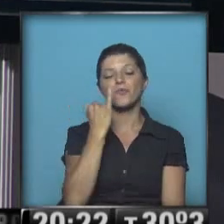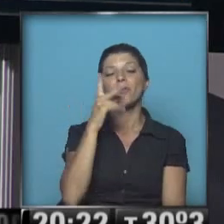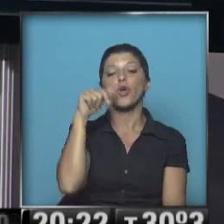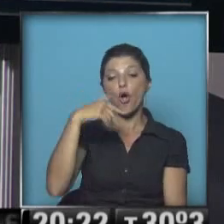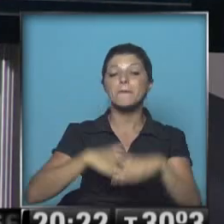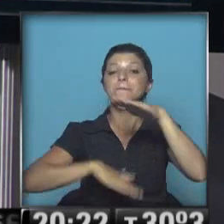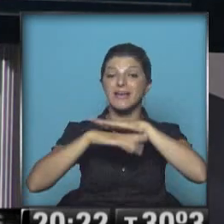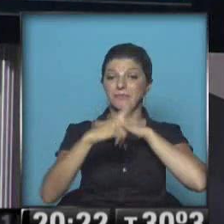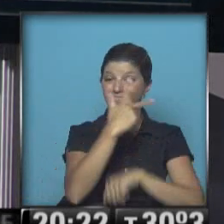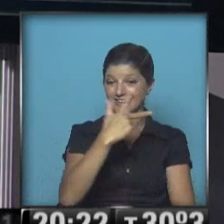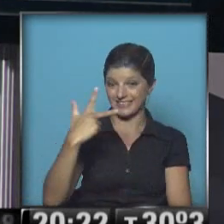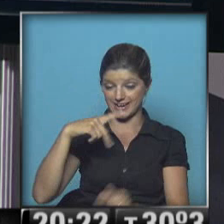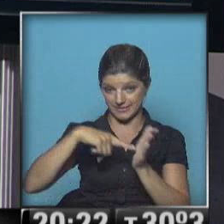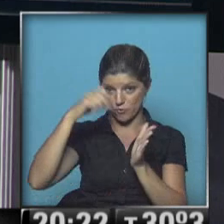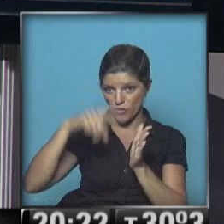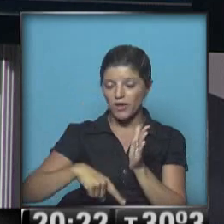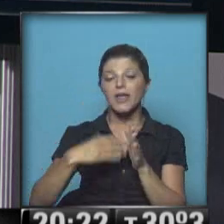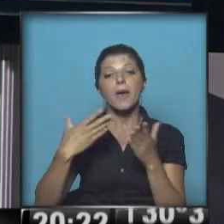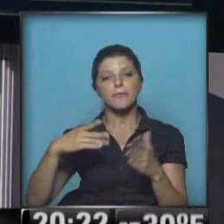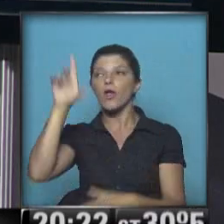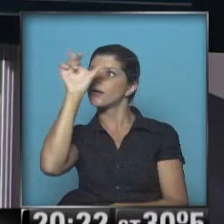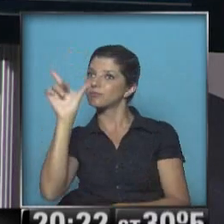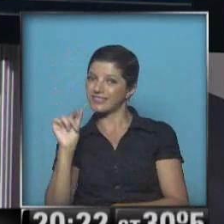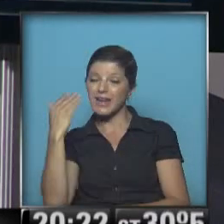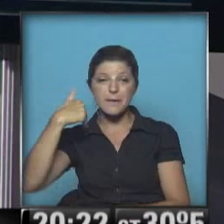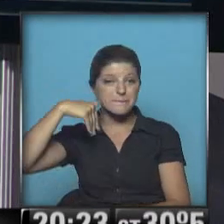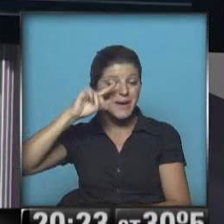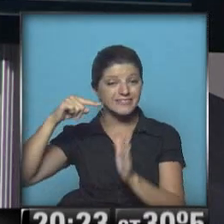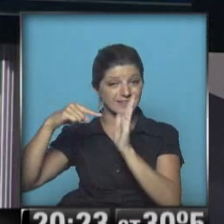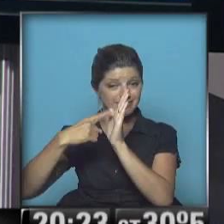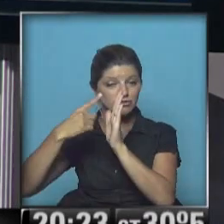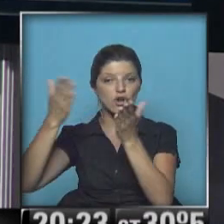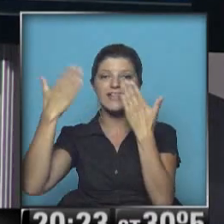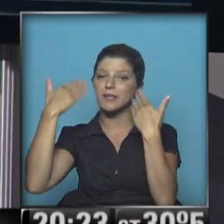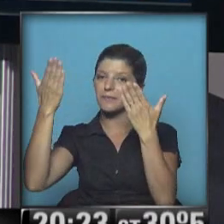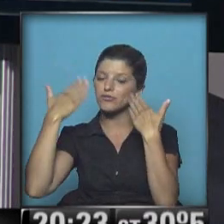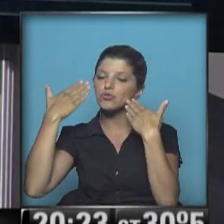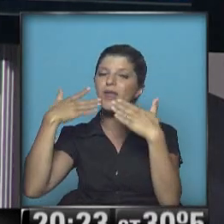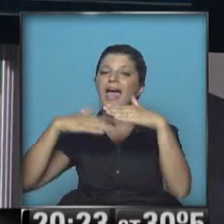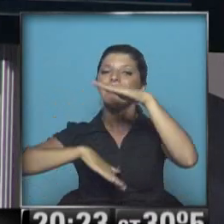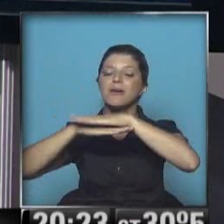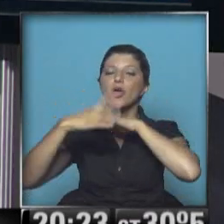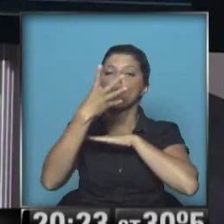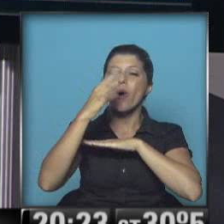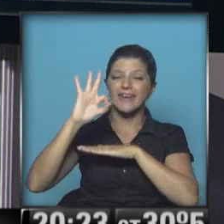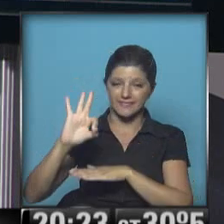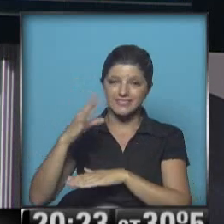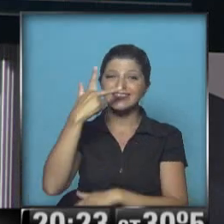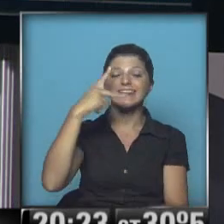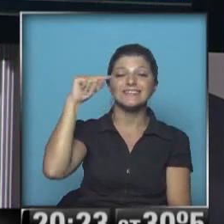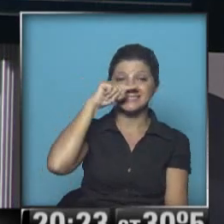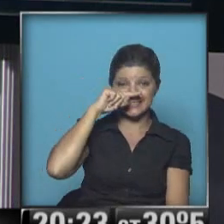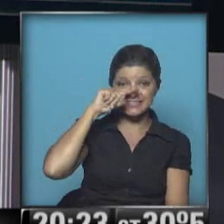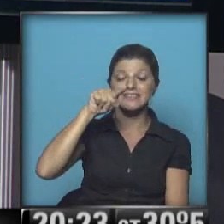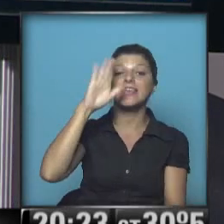fue la temperatura máxima aquí en la ciudad de Buenos Aires pero en el resto del país especialmente en la zona central las temperaturas alcanzaron los 40 gr 37 gr en la ciudad de